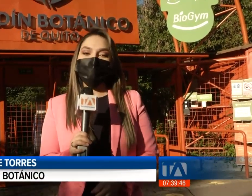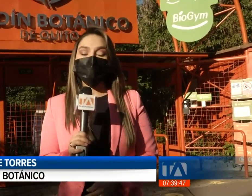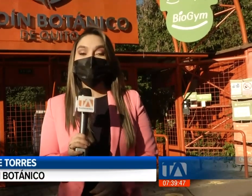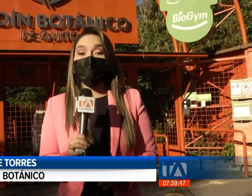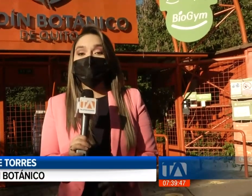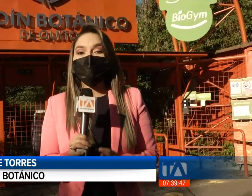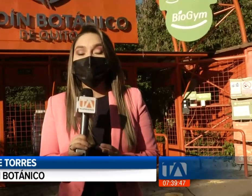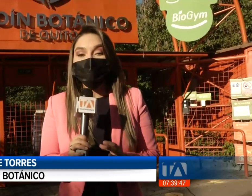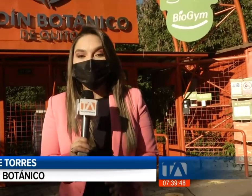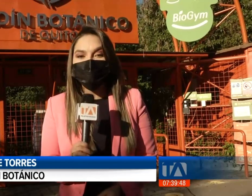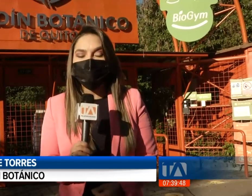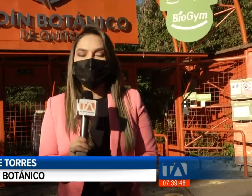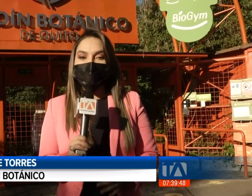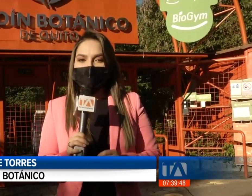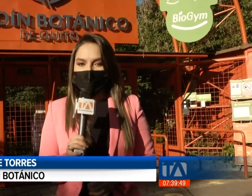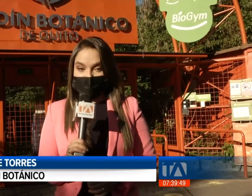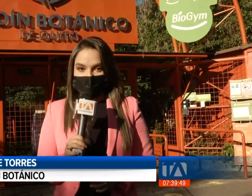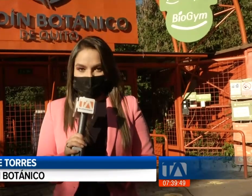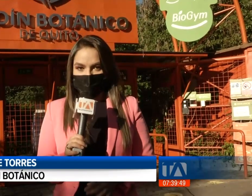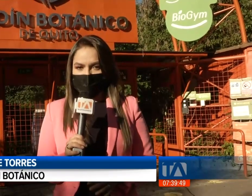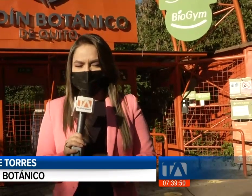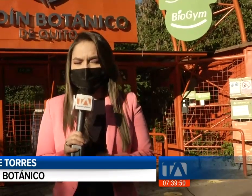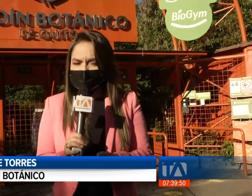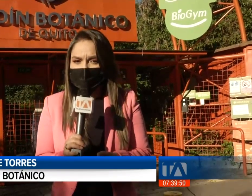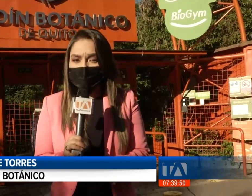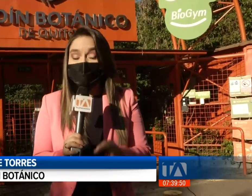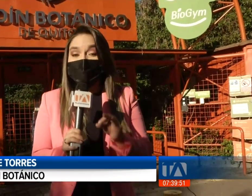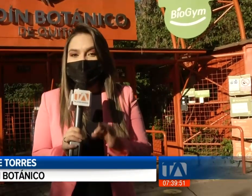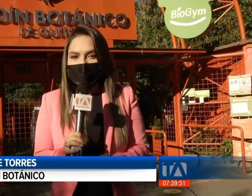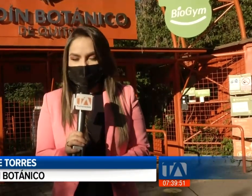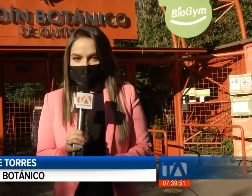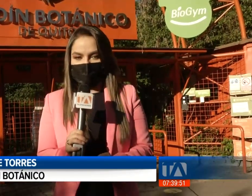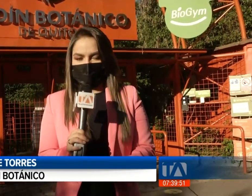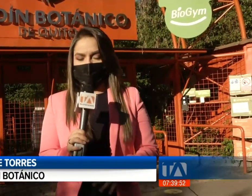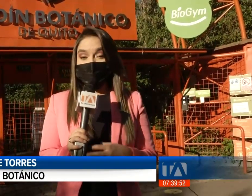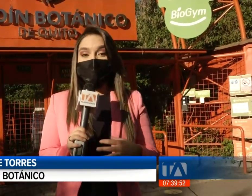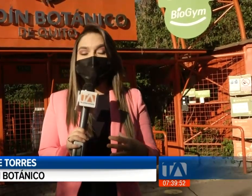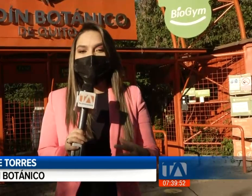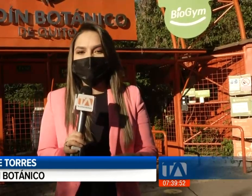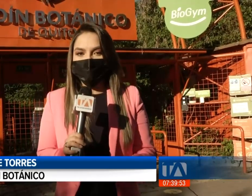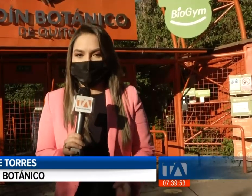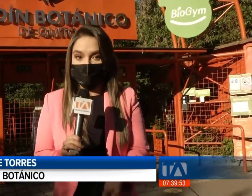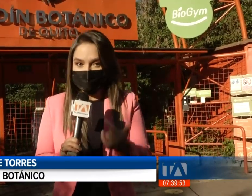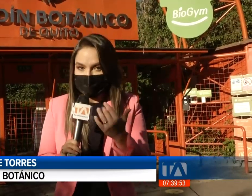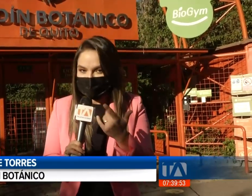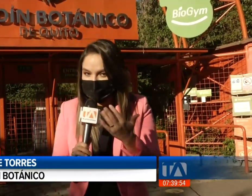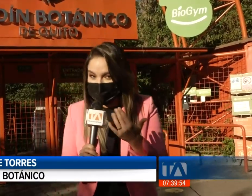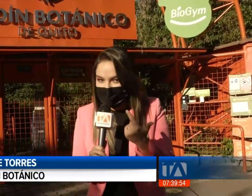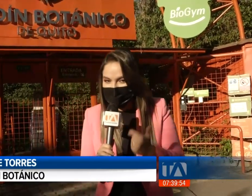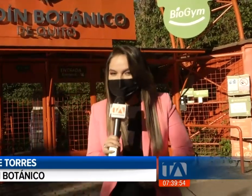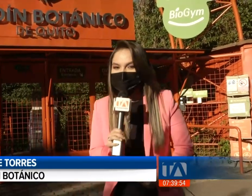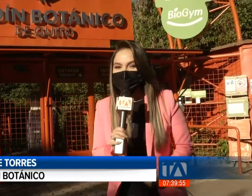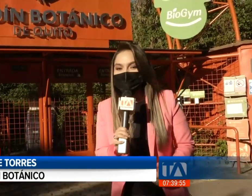estas instalaciones van a poder recibir nuevamente al público. ¿Usted quiere saber qué hay en el interior? ¿Qué puede encontrar? Pues